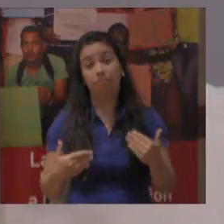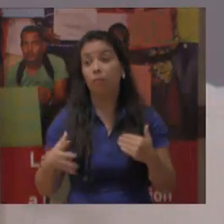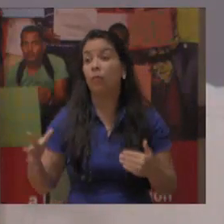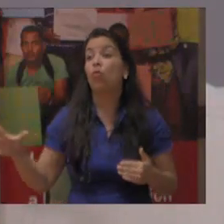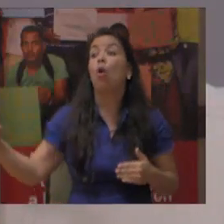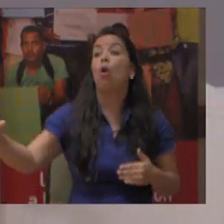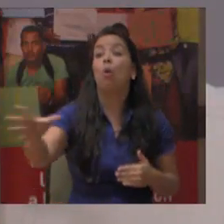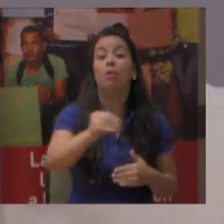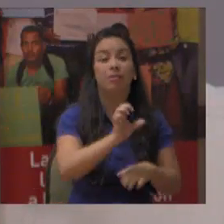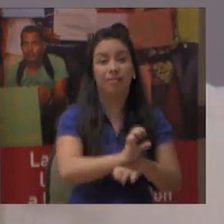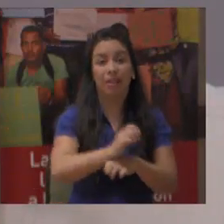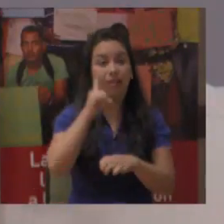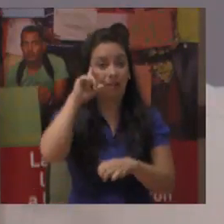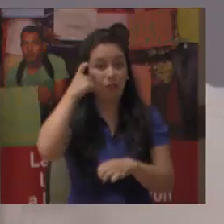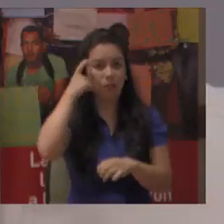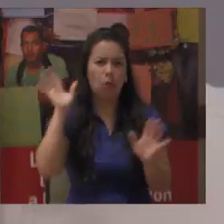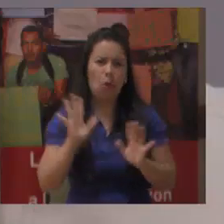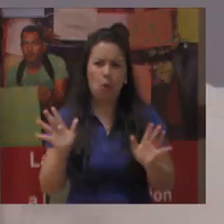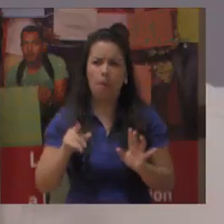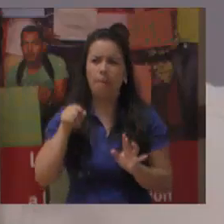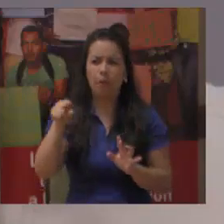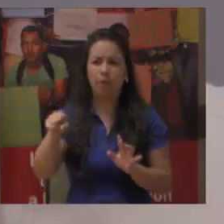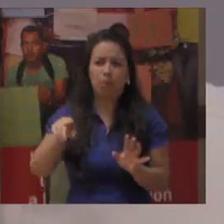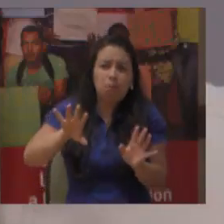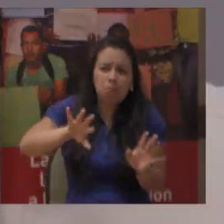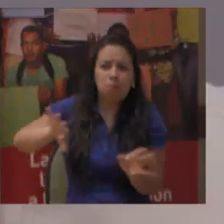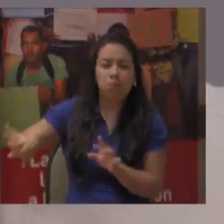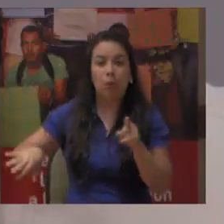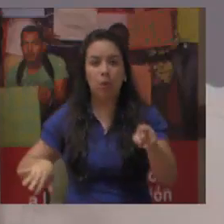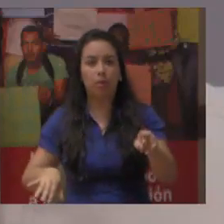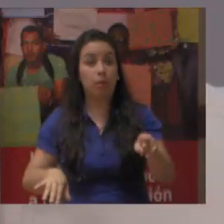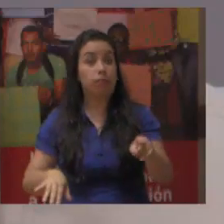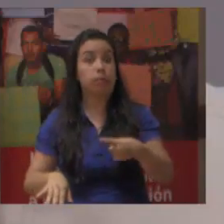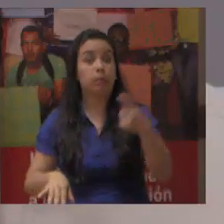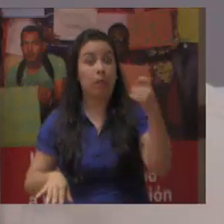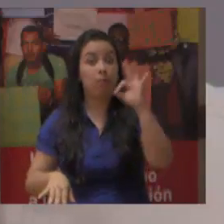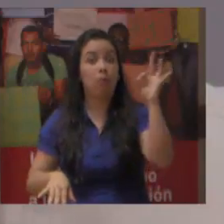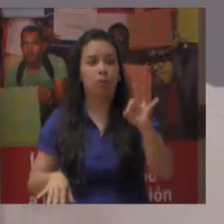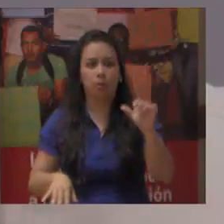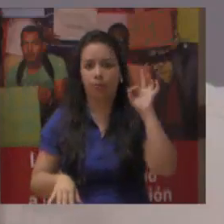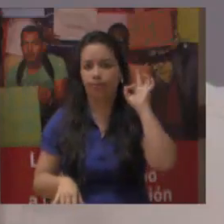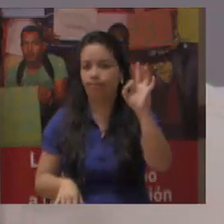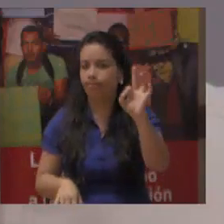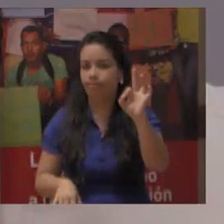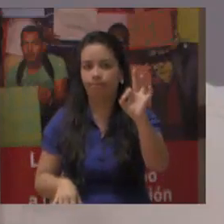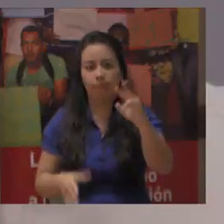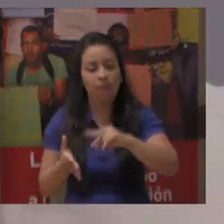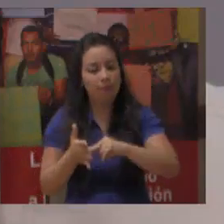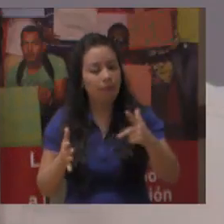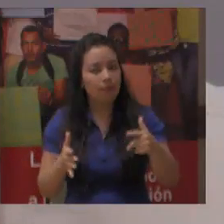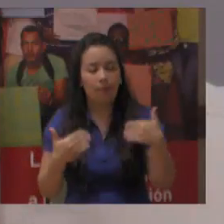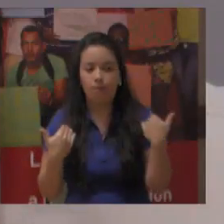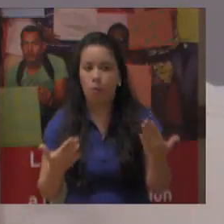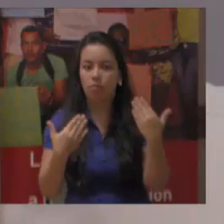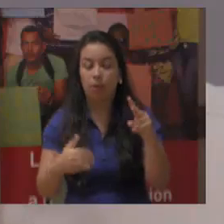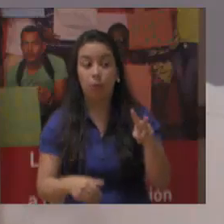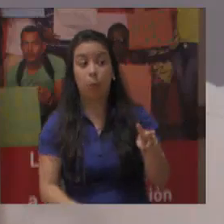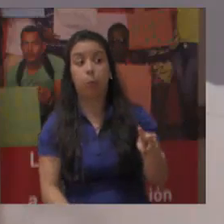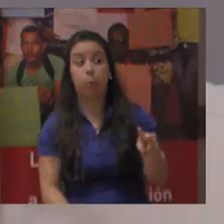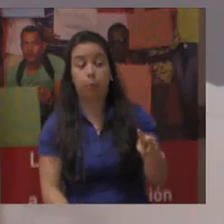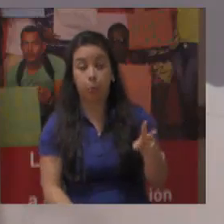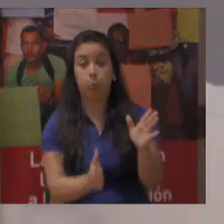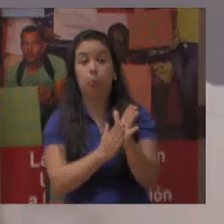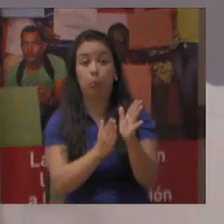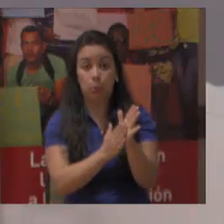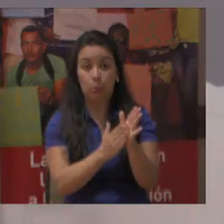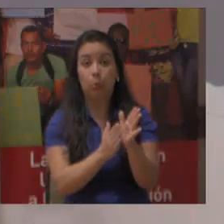otras entidades del gobierno, pero esta sí es la única que yo he conocido 100% técnica, 100% técnica, y eso es lo que hoy en día hace que sea el